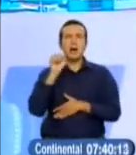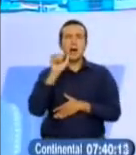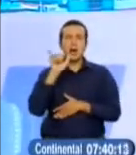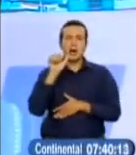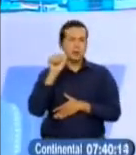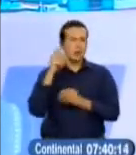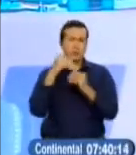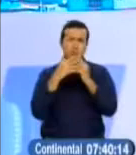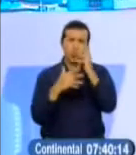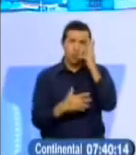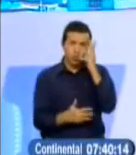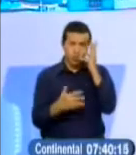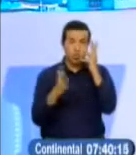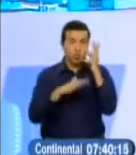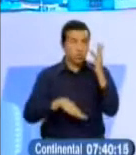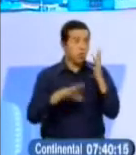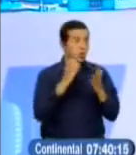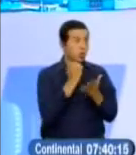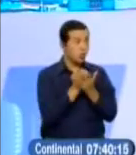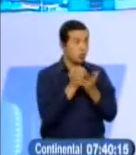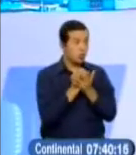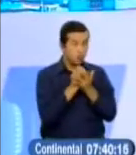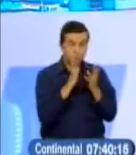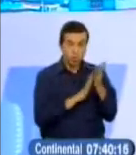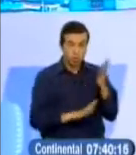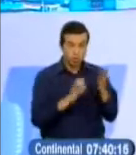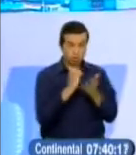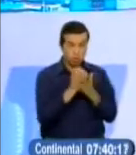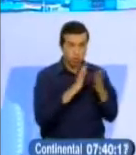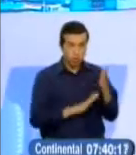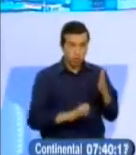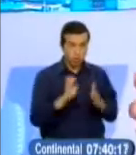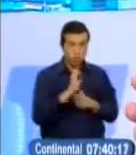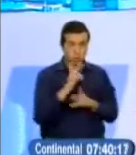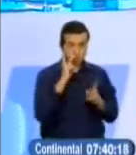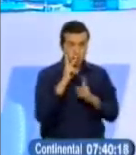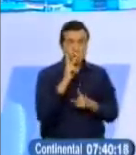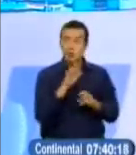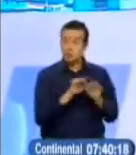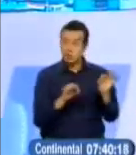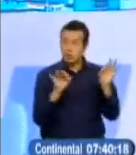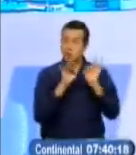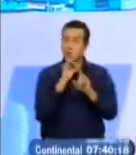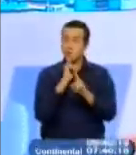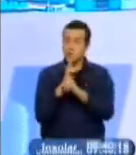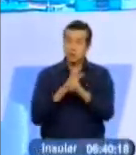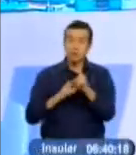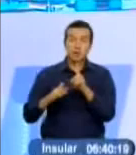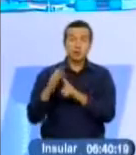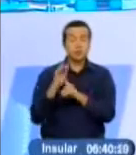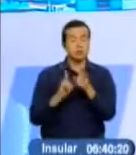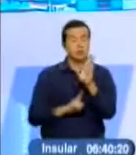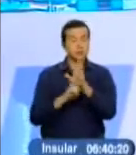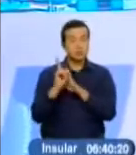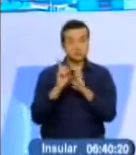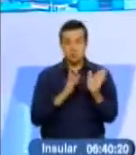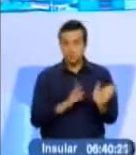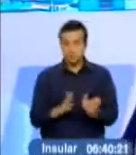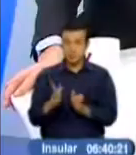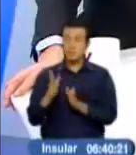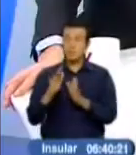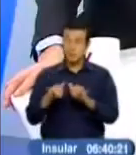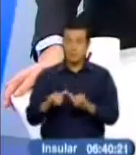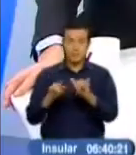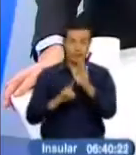las divisas que esta economía dolarizada que necesita siempre y cuando se generan unas condiciones de desarrollo agrícola pero